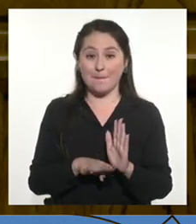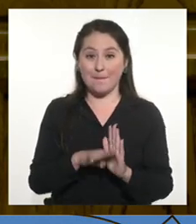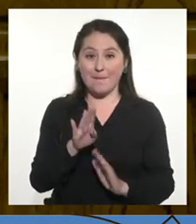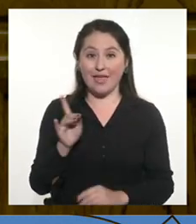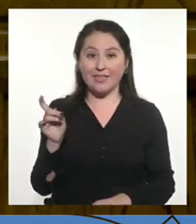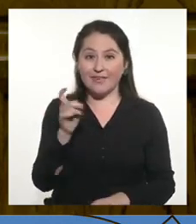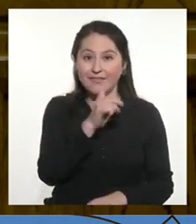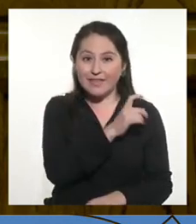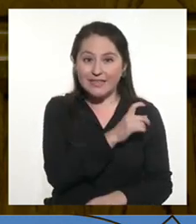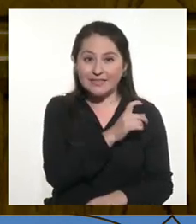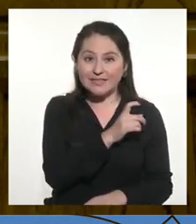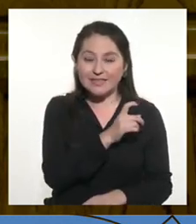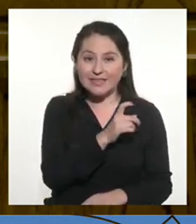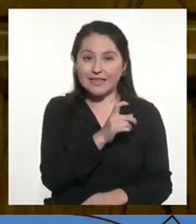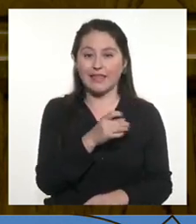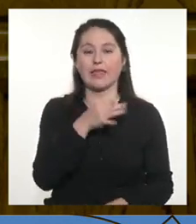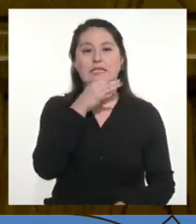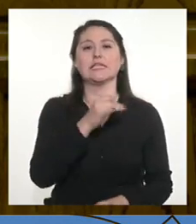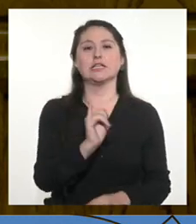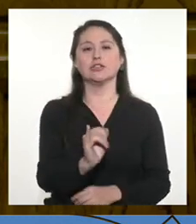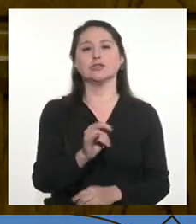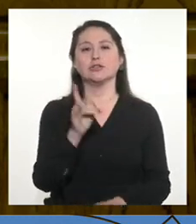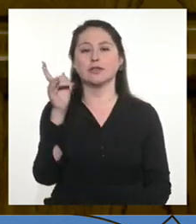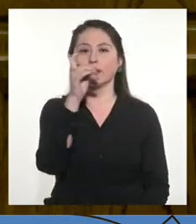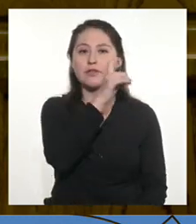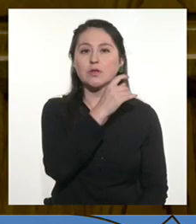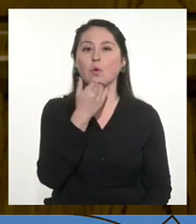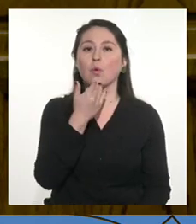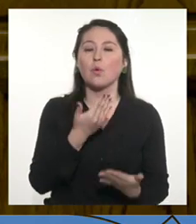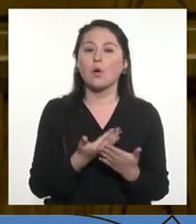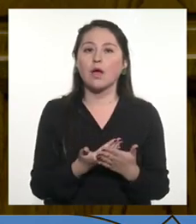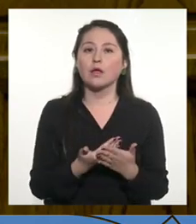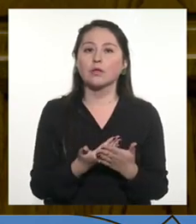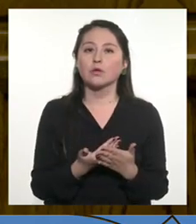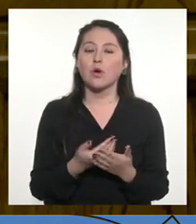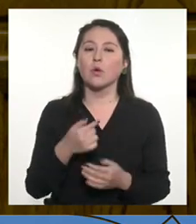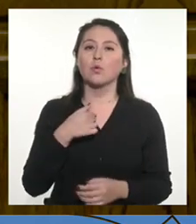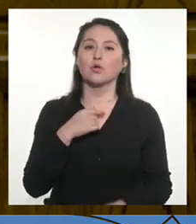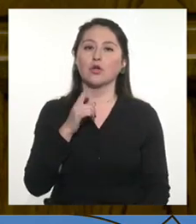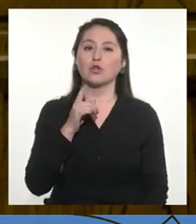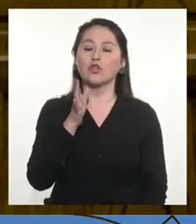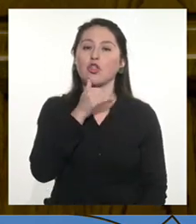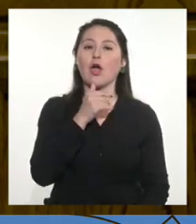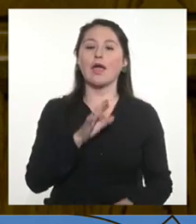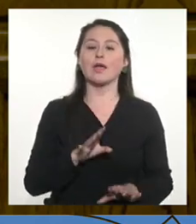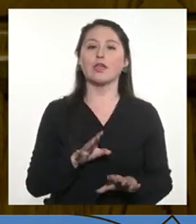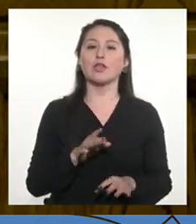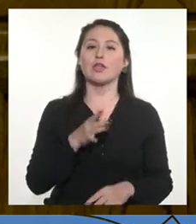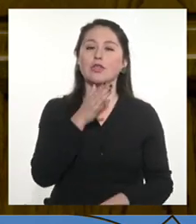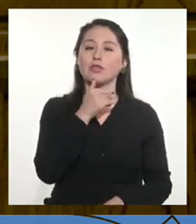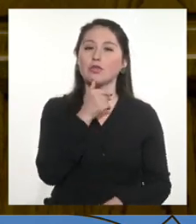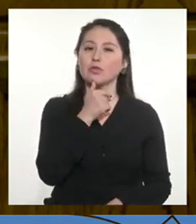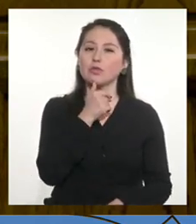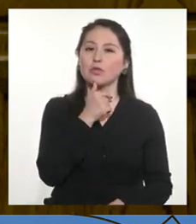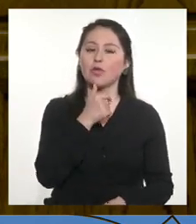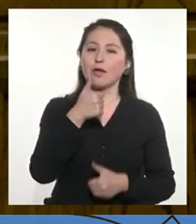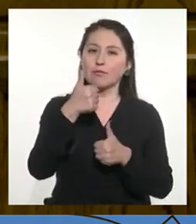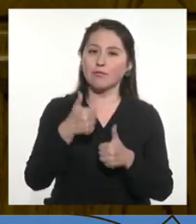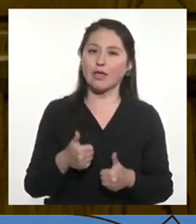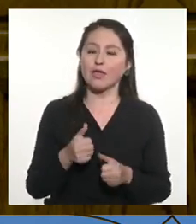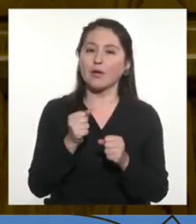llamado a ser complejo que cuando uno no hay una absoluta certeza de lo que en su momento puede funcionar